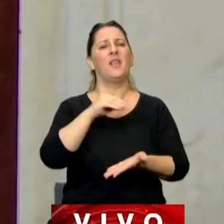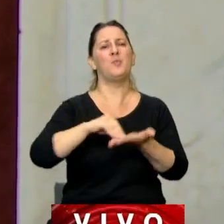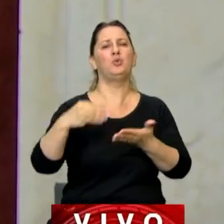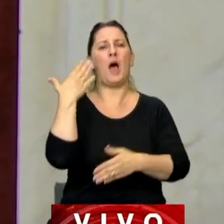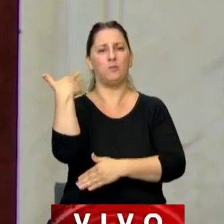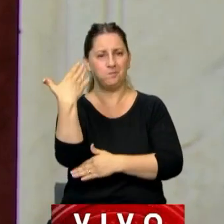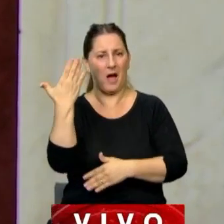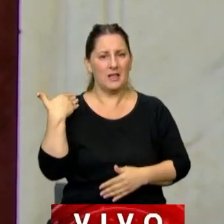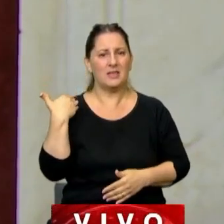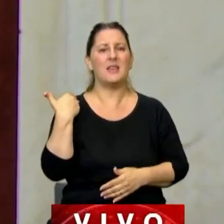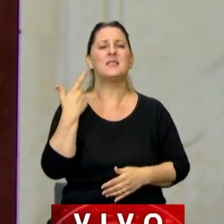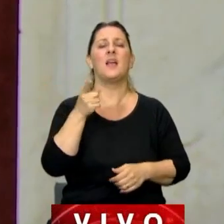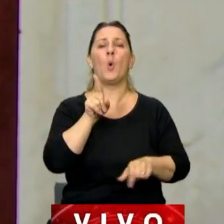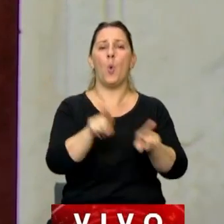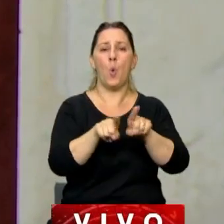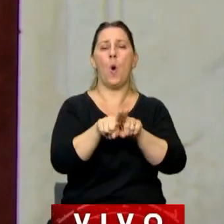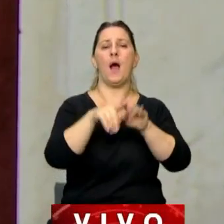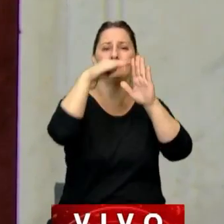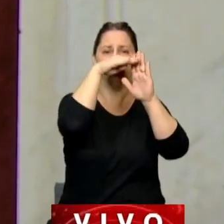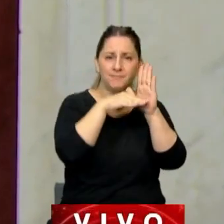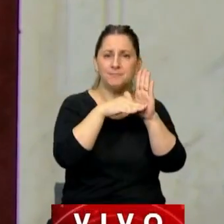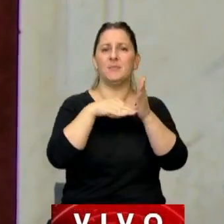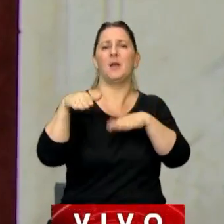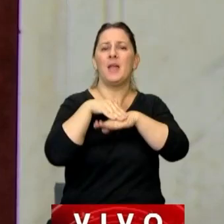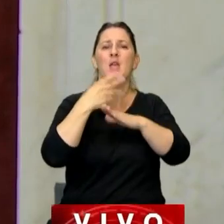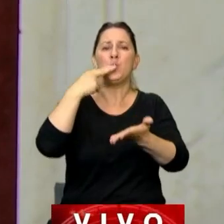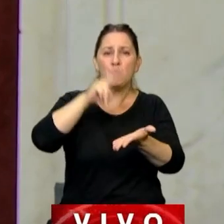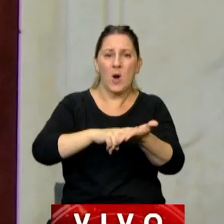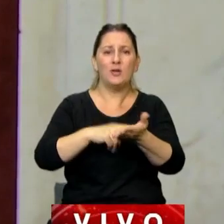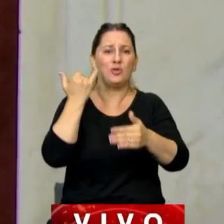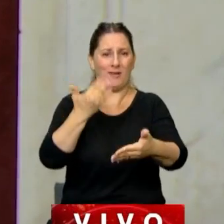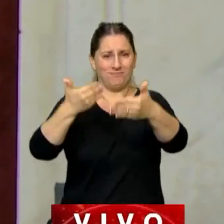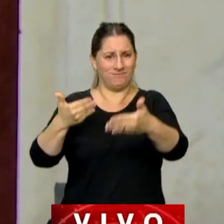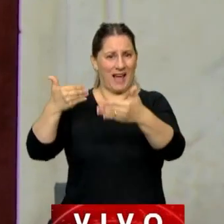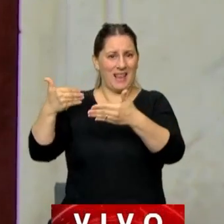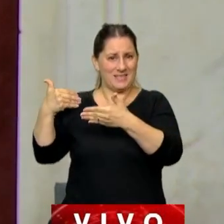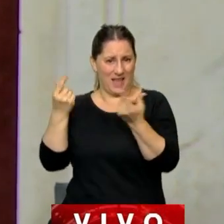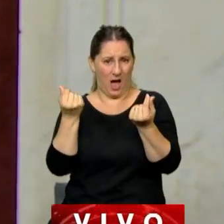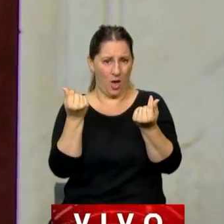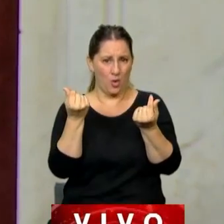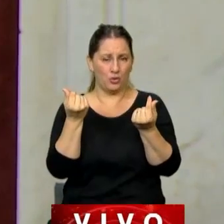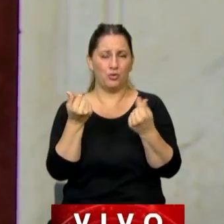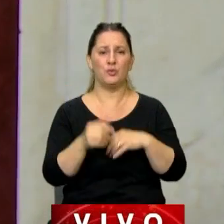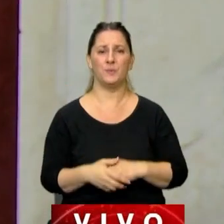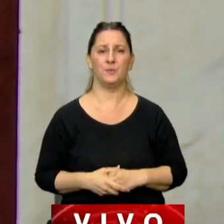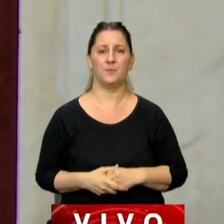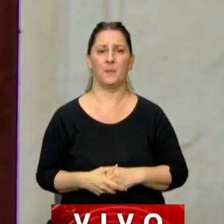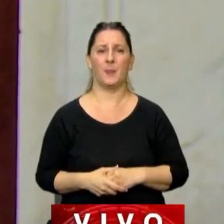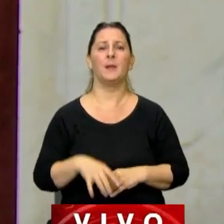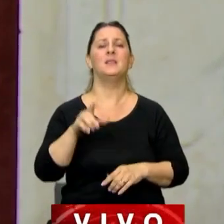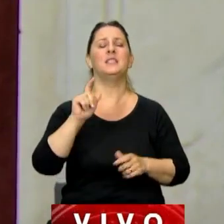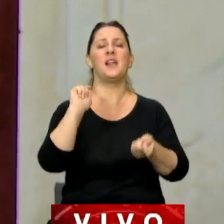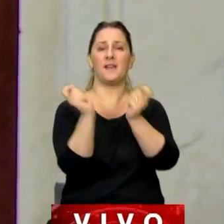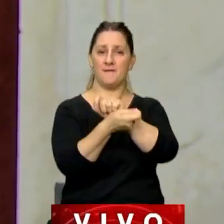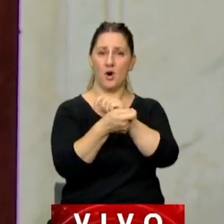habló antes, las escalas, los mínimos no imponibles están quedando retrasados. Muy saludablemente, en la